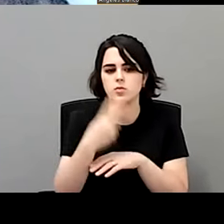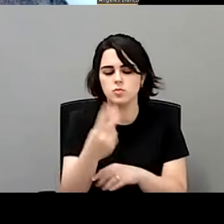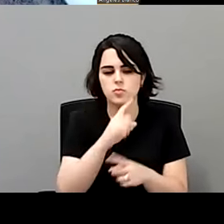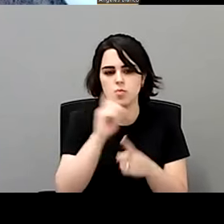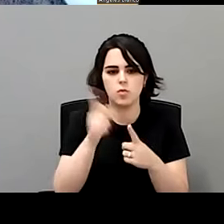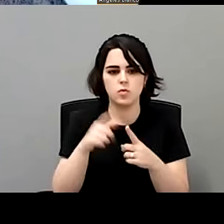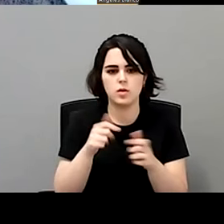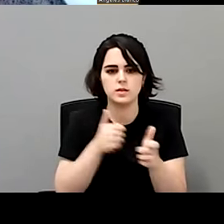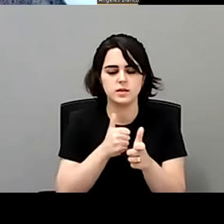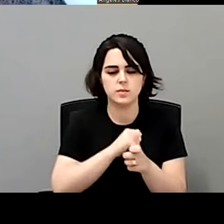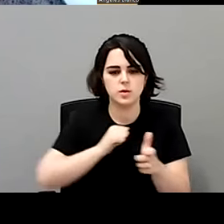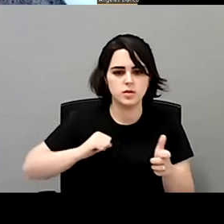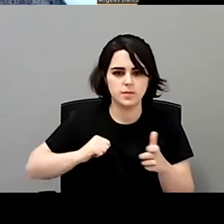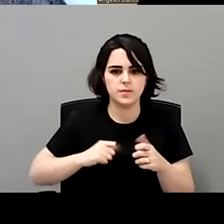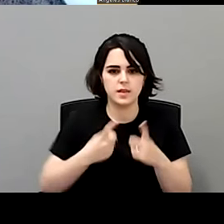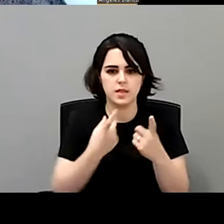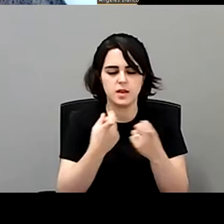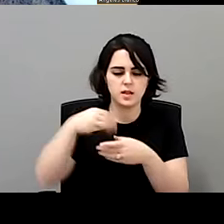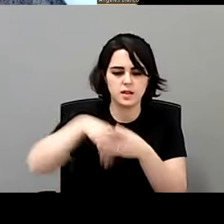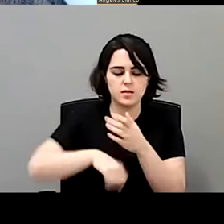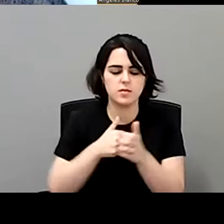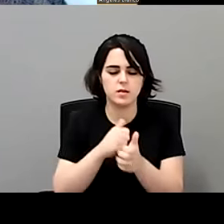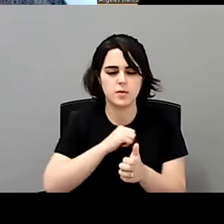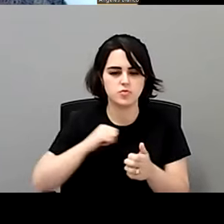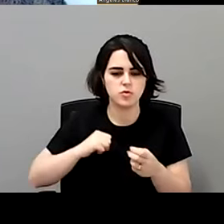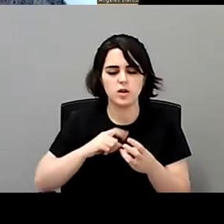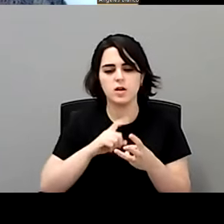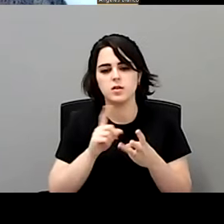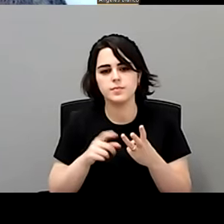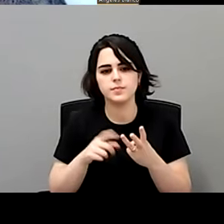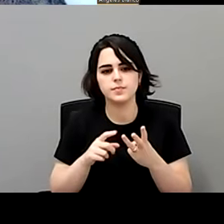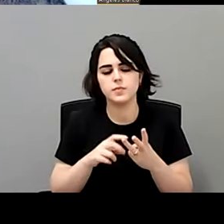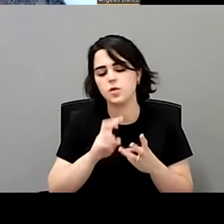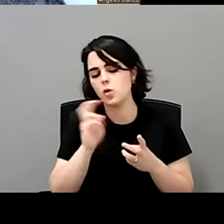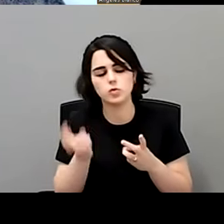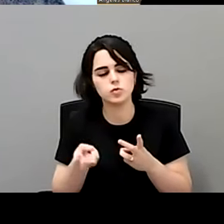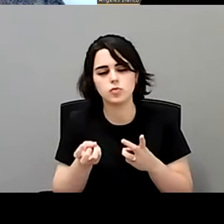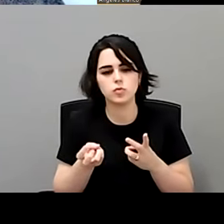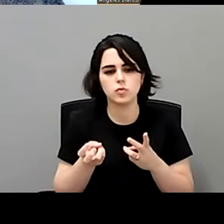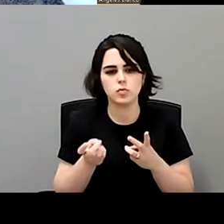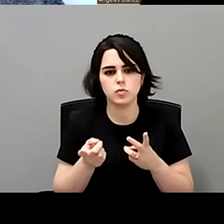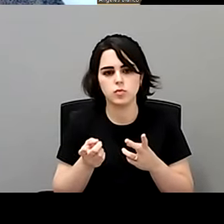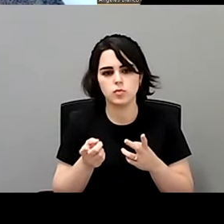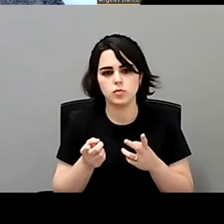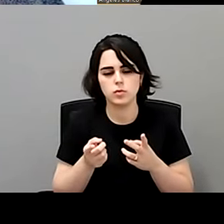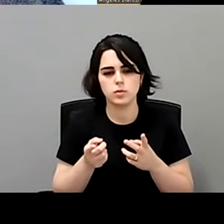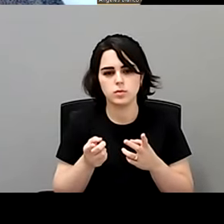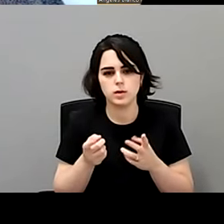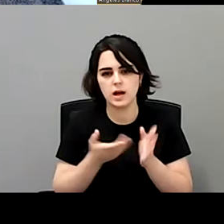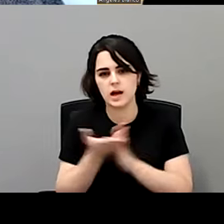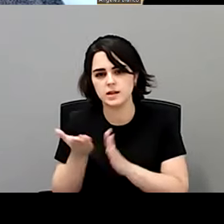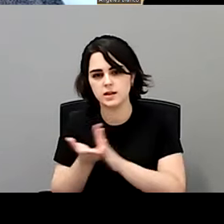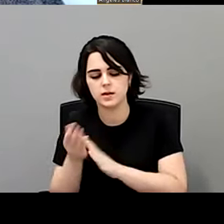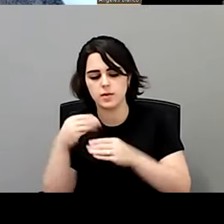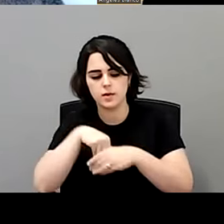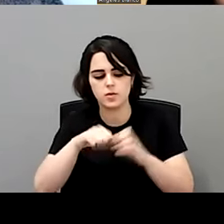necesidades de asistencia personal, y por otro lado, las alternativas de vivienda,